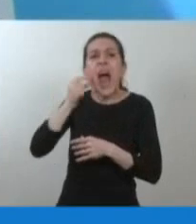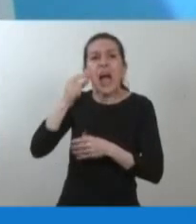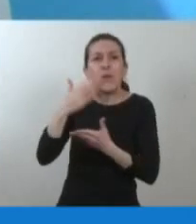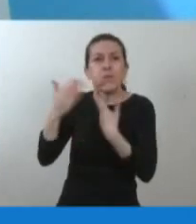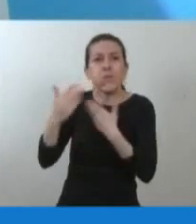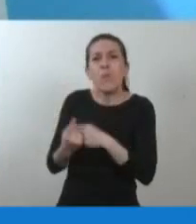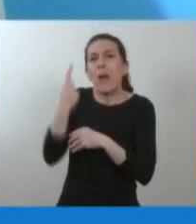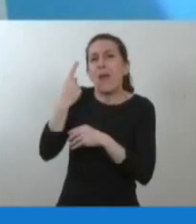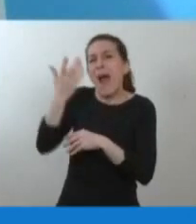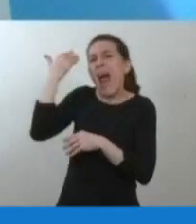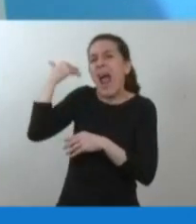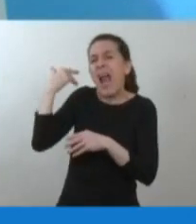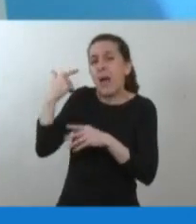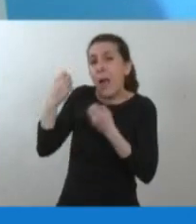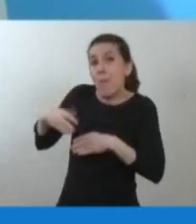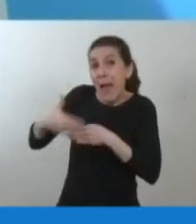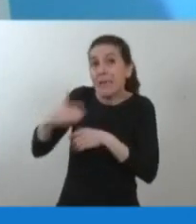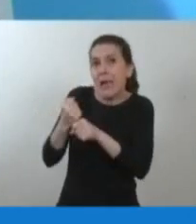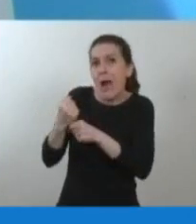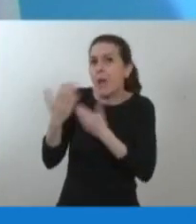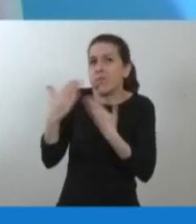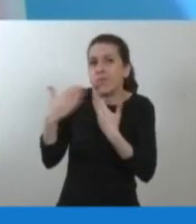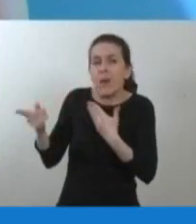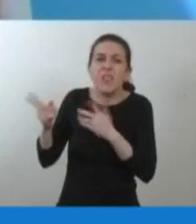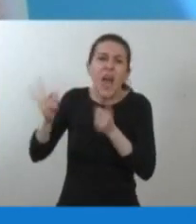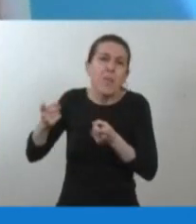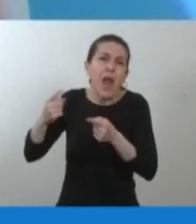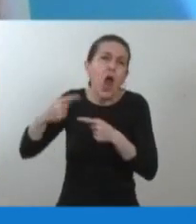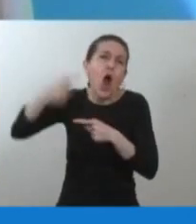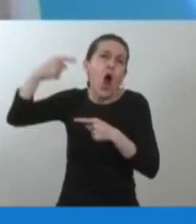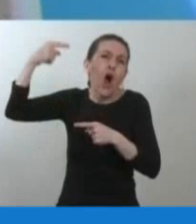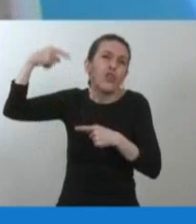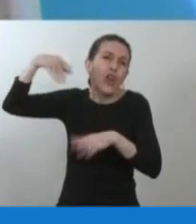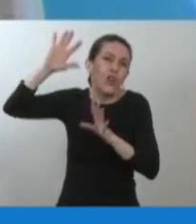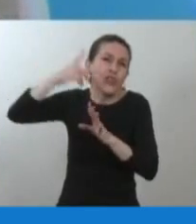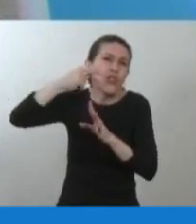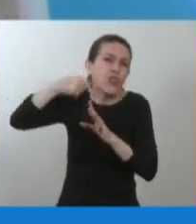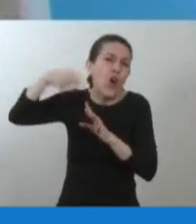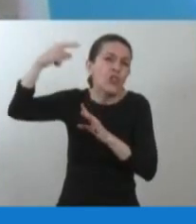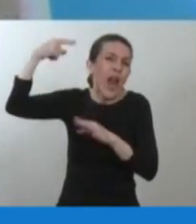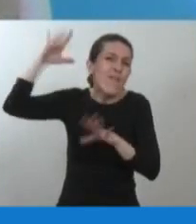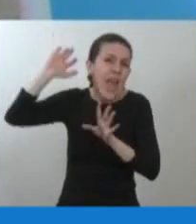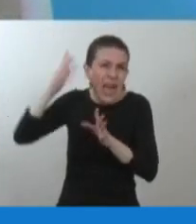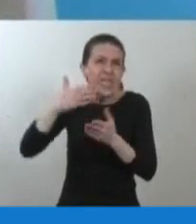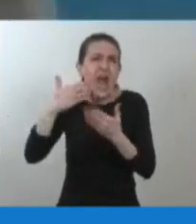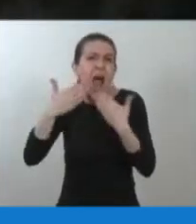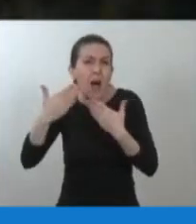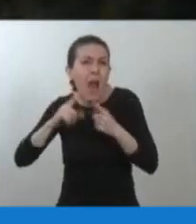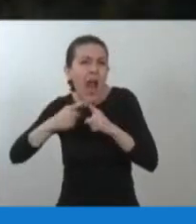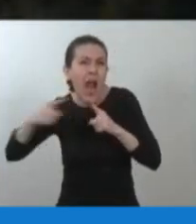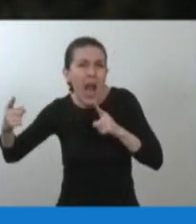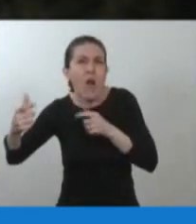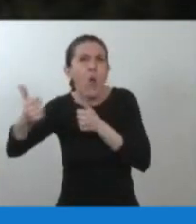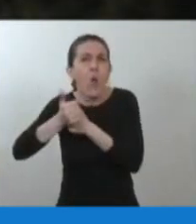los primeros días y después en alguna oportunidad que tuve la ocasión de charlar largo con